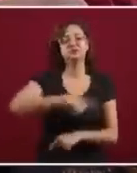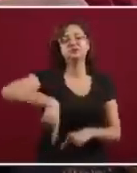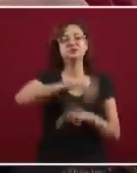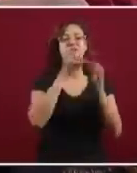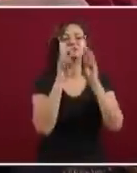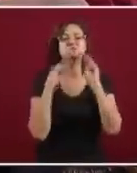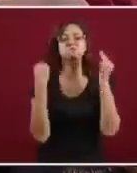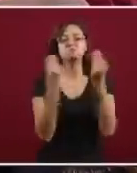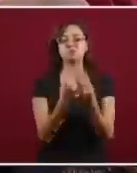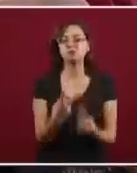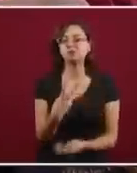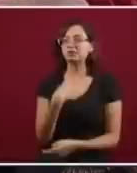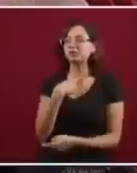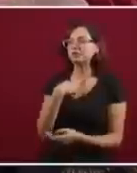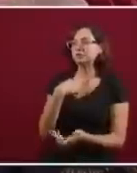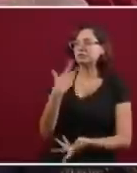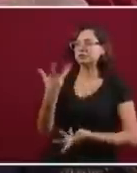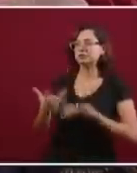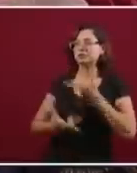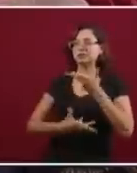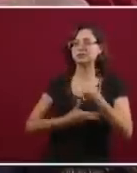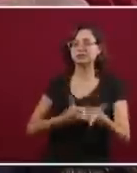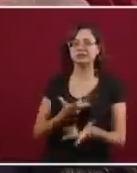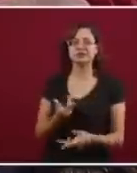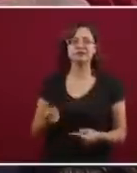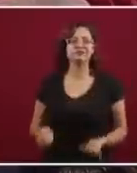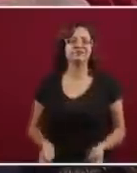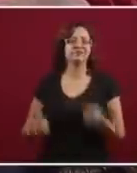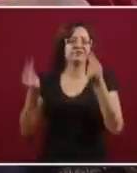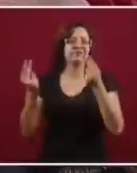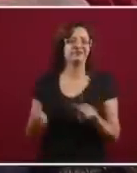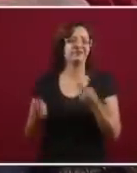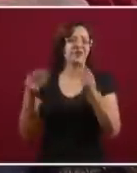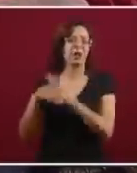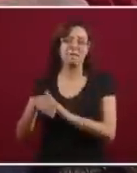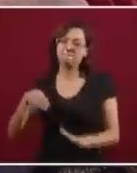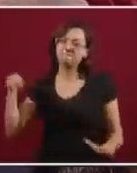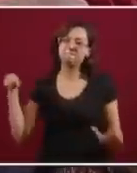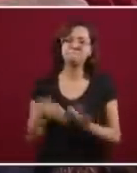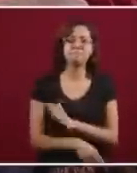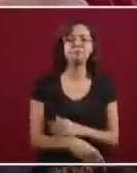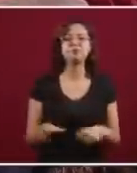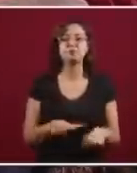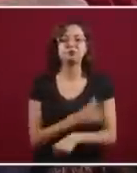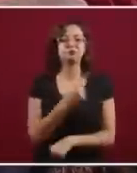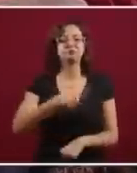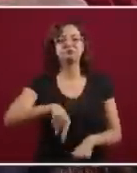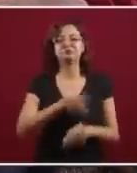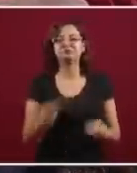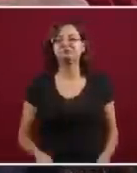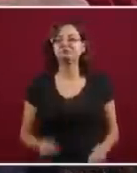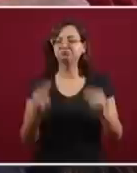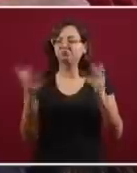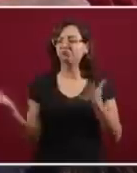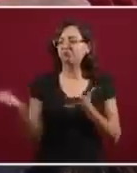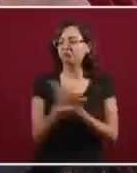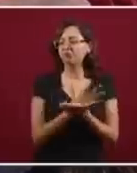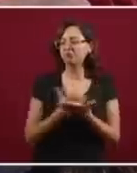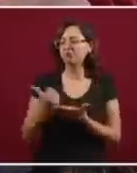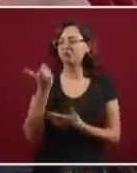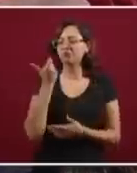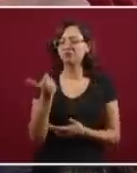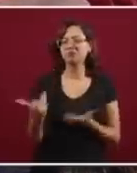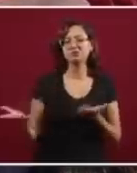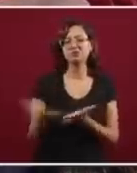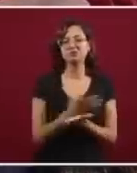organismos delincuenciales que han encontrado en este mercado pues su abastecimiento de dinero y de poder sería cuanto